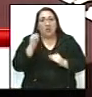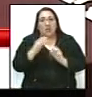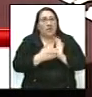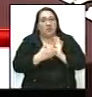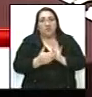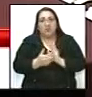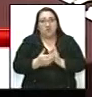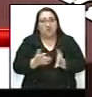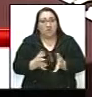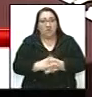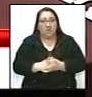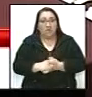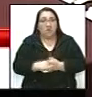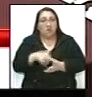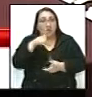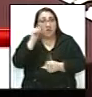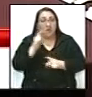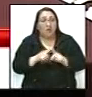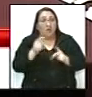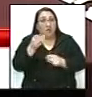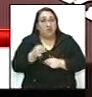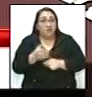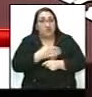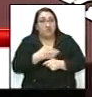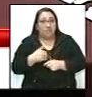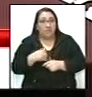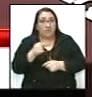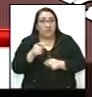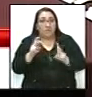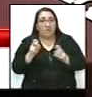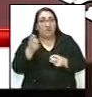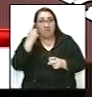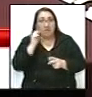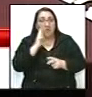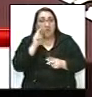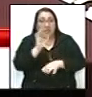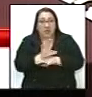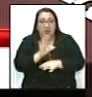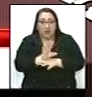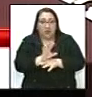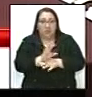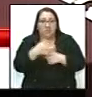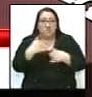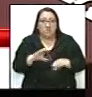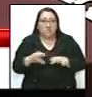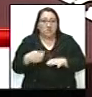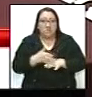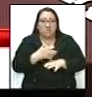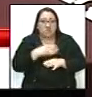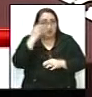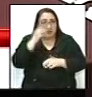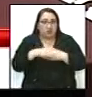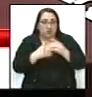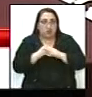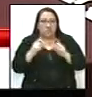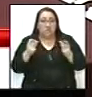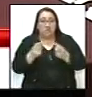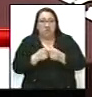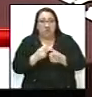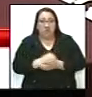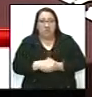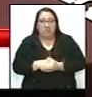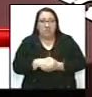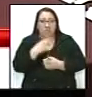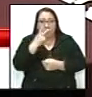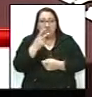presentación de ayer. Pero la verdad, presidente, es que ese tema para el viernes en la tarde ya existía en la opinión de todos los colegas, claro que no se